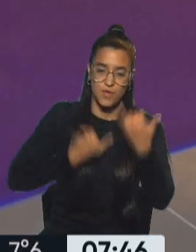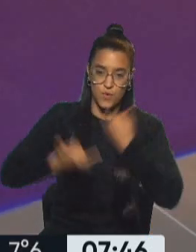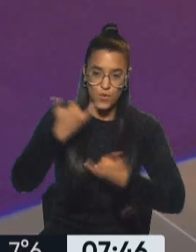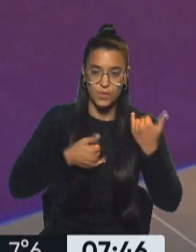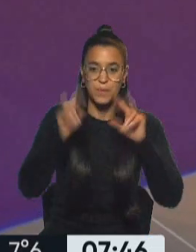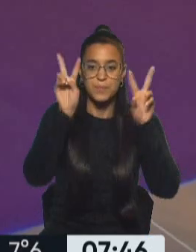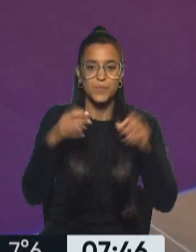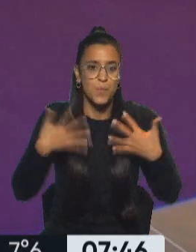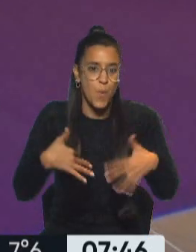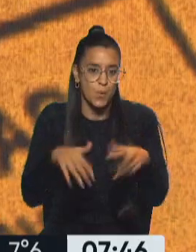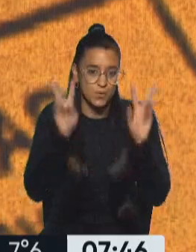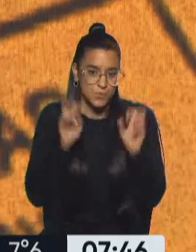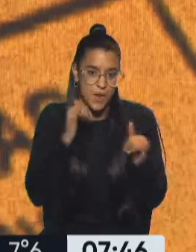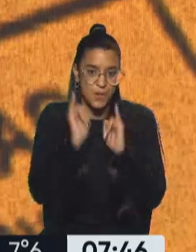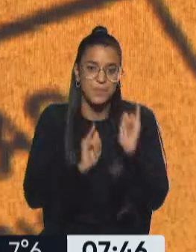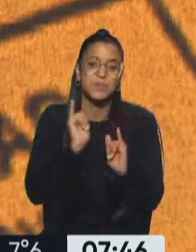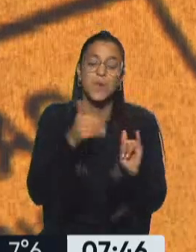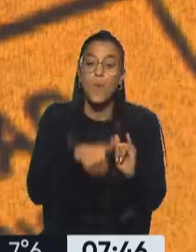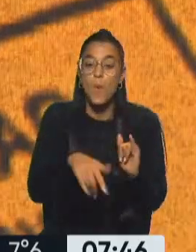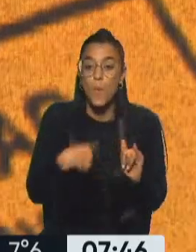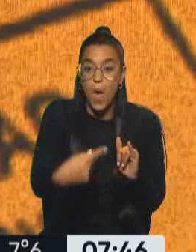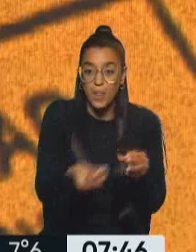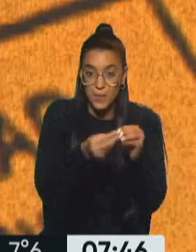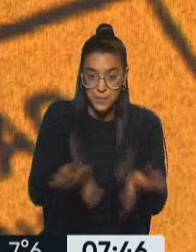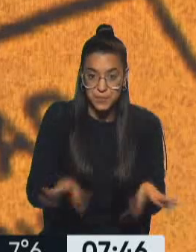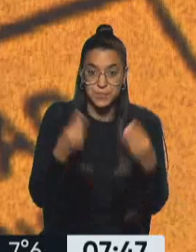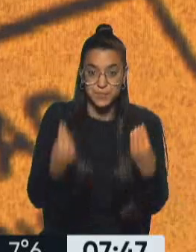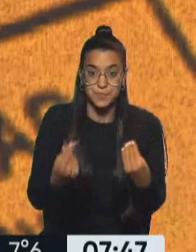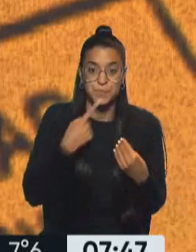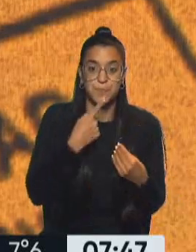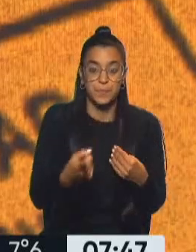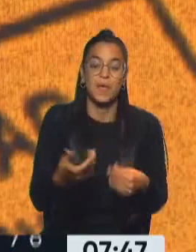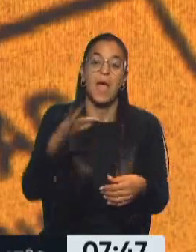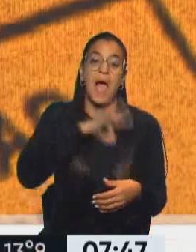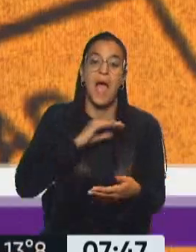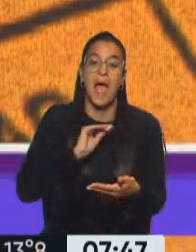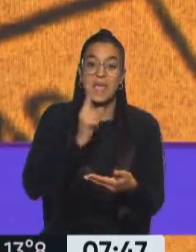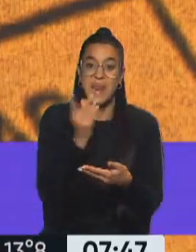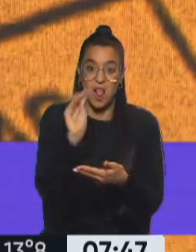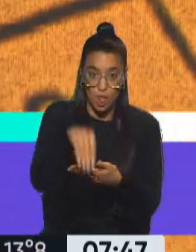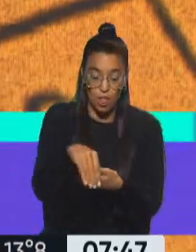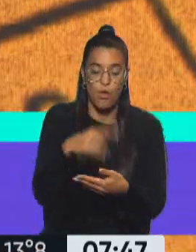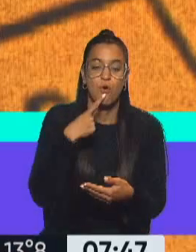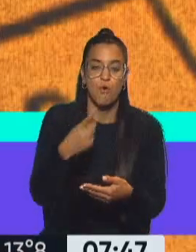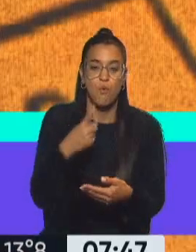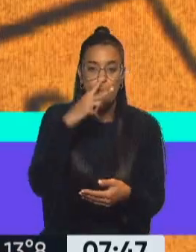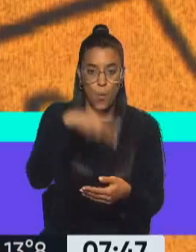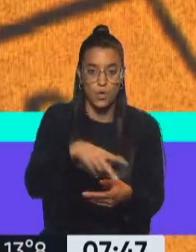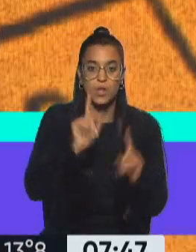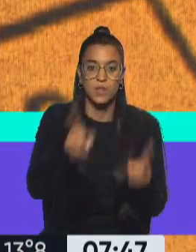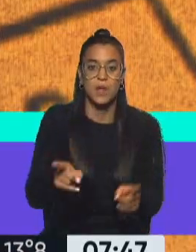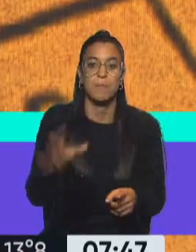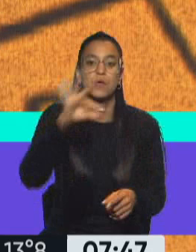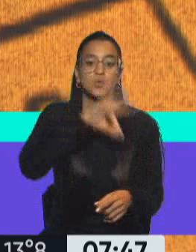Así que, Flor, mucho para contar, ¿no? Sí, ¿desde cuándo entonces va a aplicar para el aguinaldo, Sí. que se cobra ahora en junio, y para los sueldos